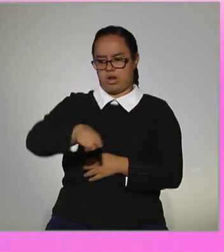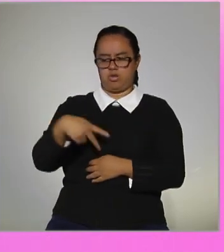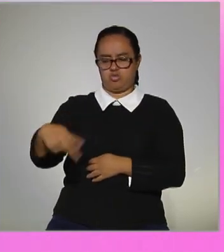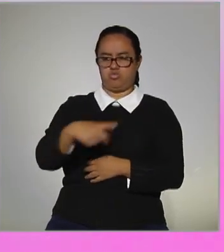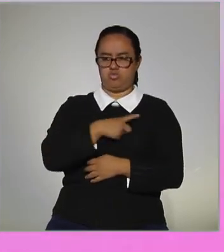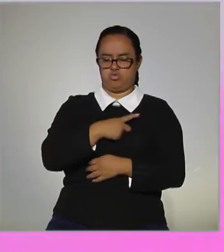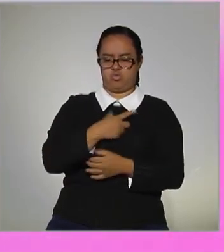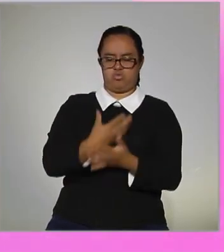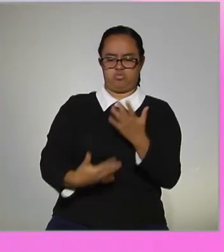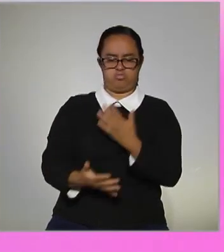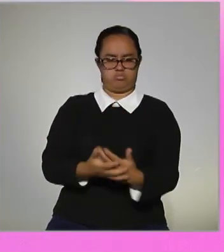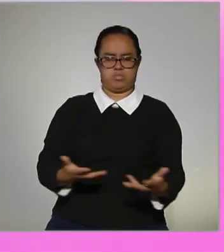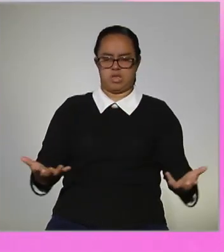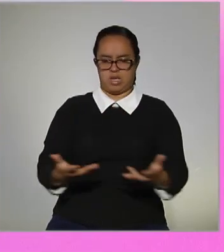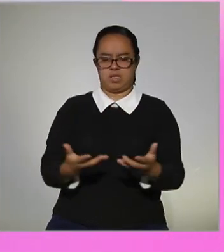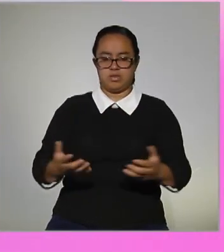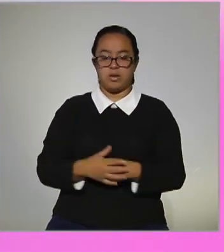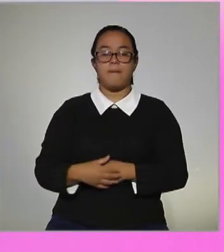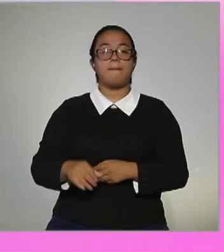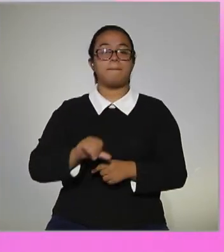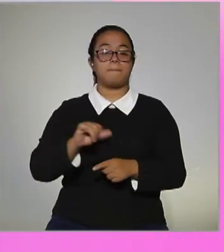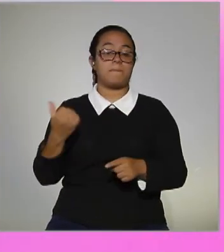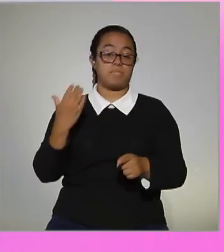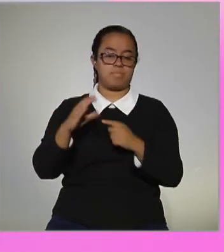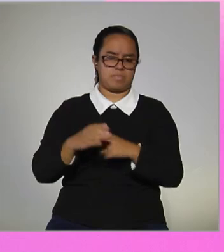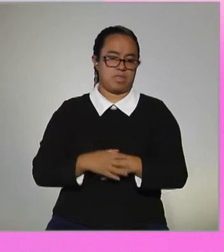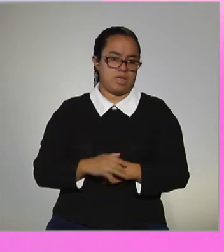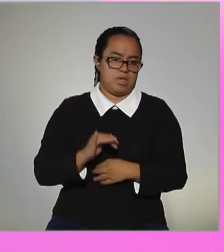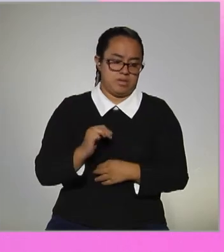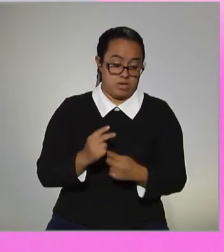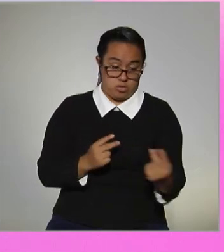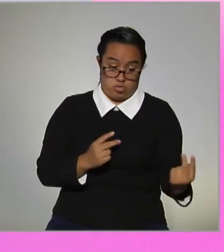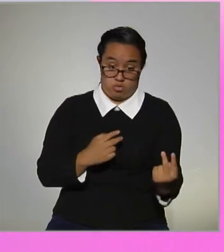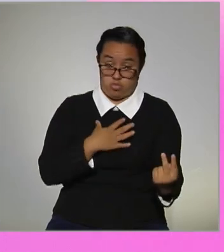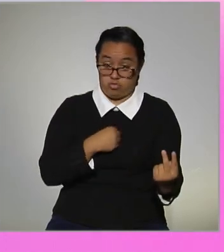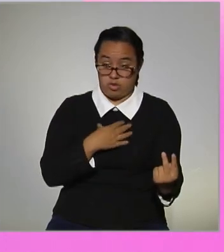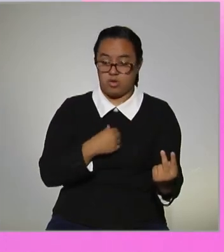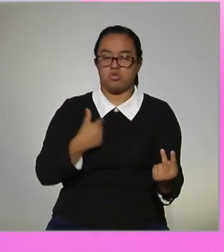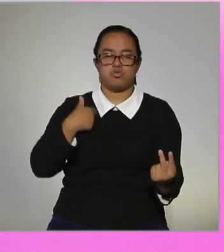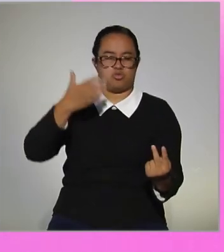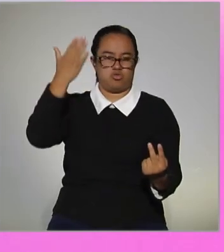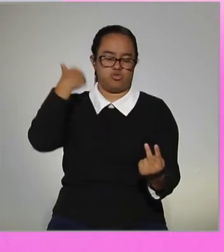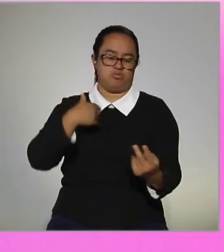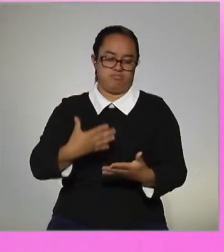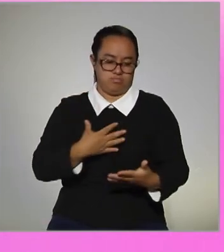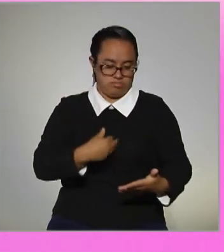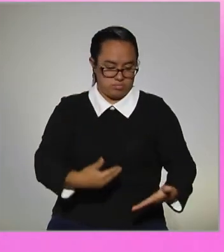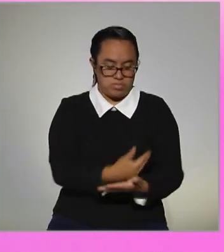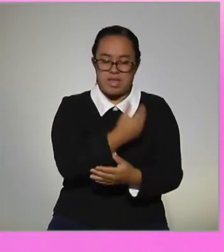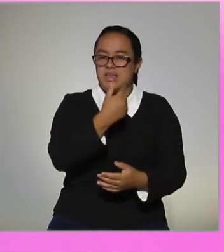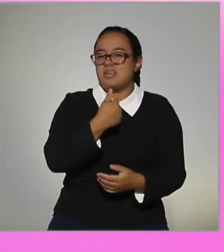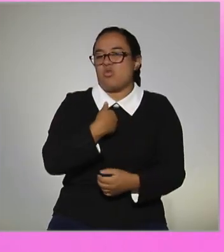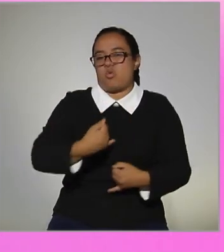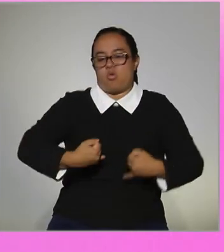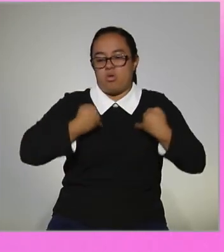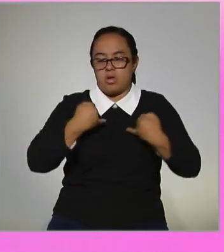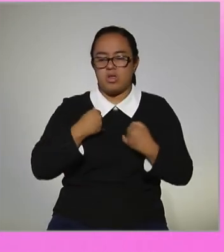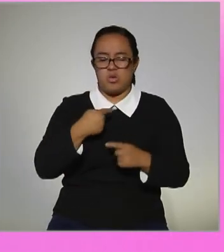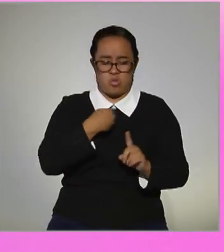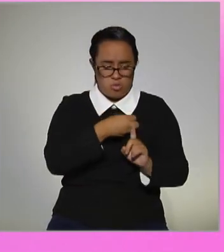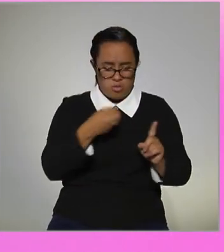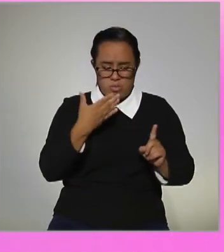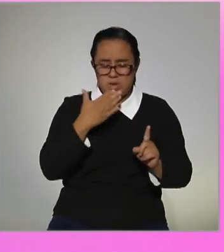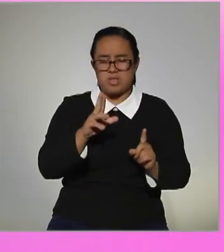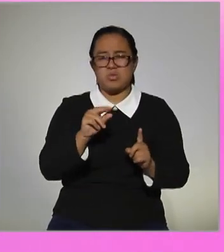sí solos. Claudia Hernández: sí, mis 2 hijos. Fui madre muy joven y bastante desordenada.